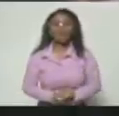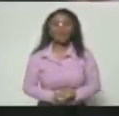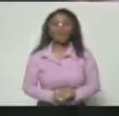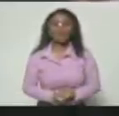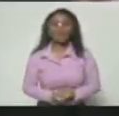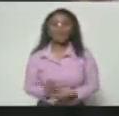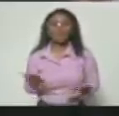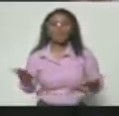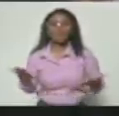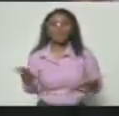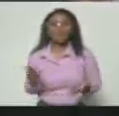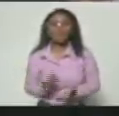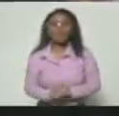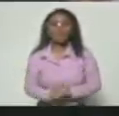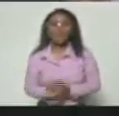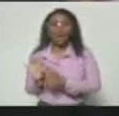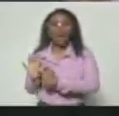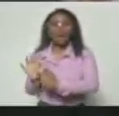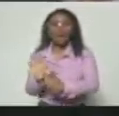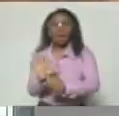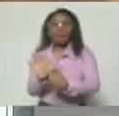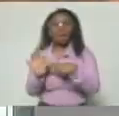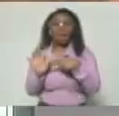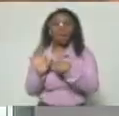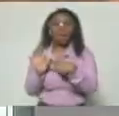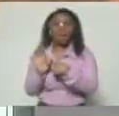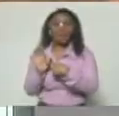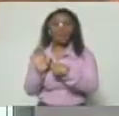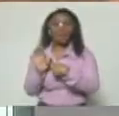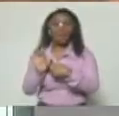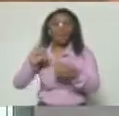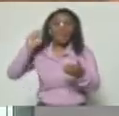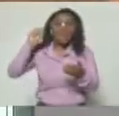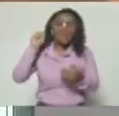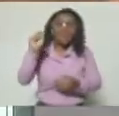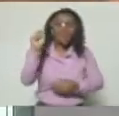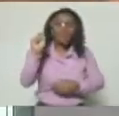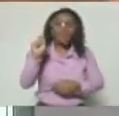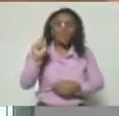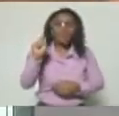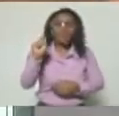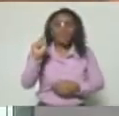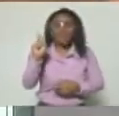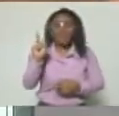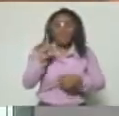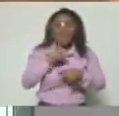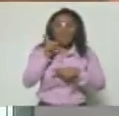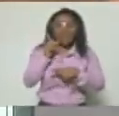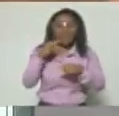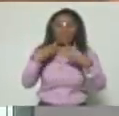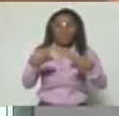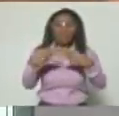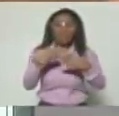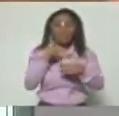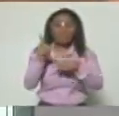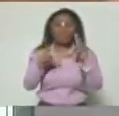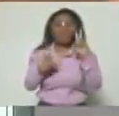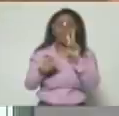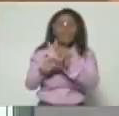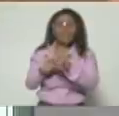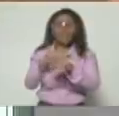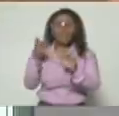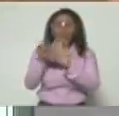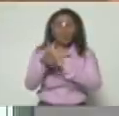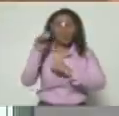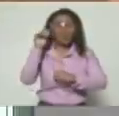Y valga el ejemplo, la panacea, el punto clímax de ese panamericanismo, de esa visión